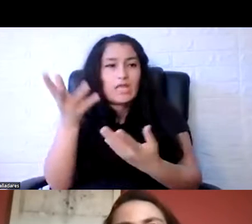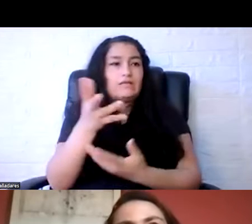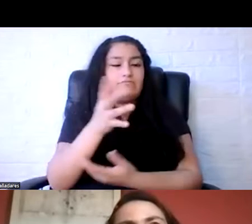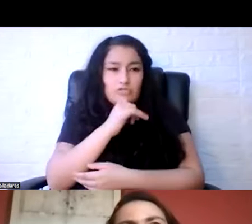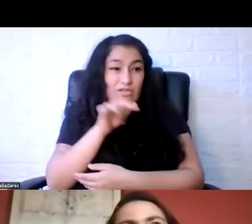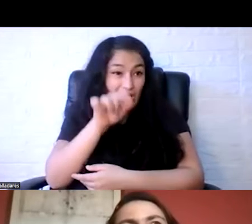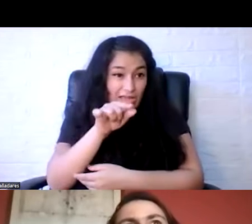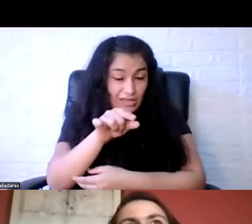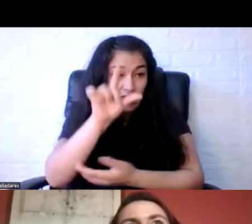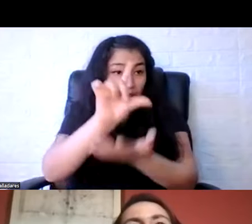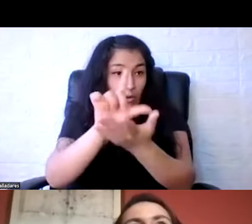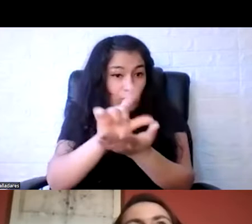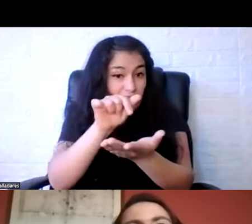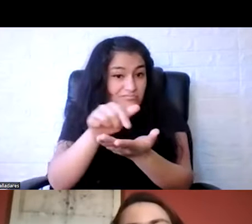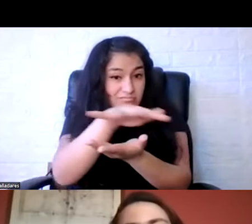que